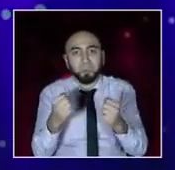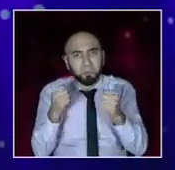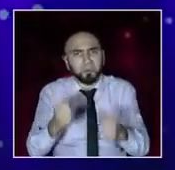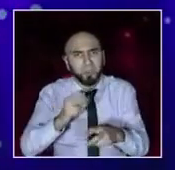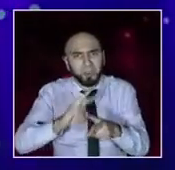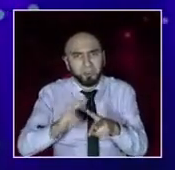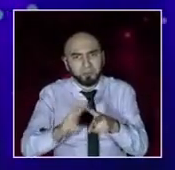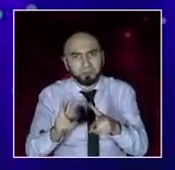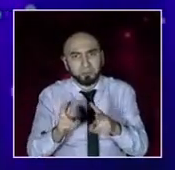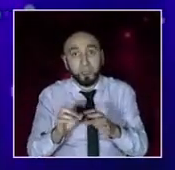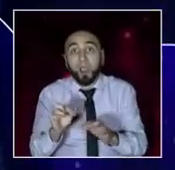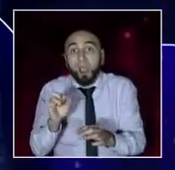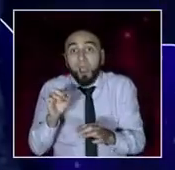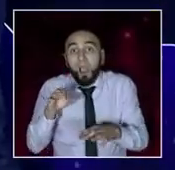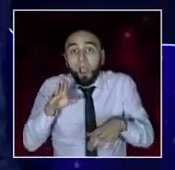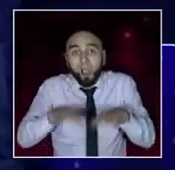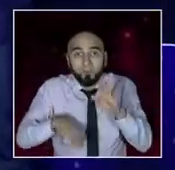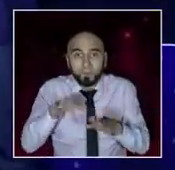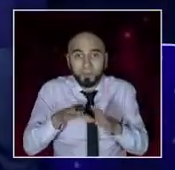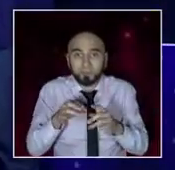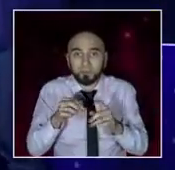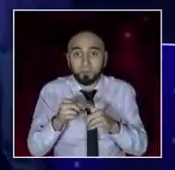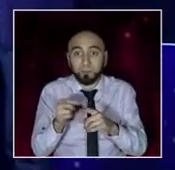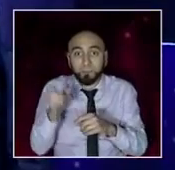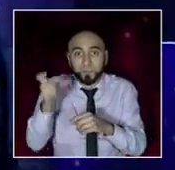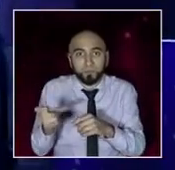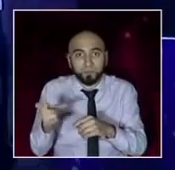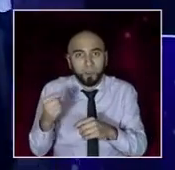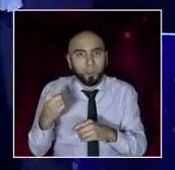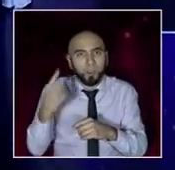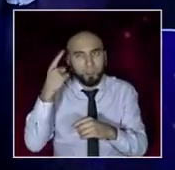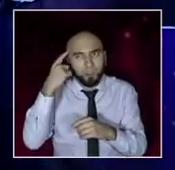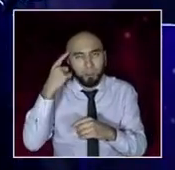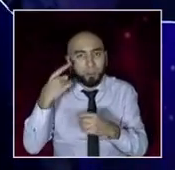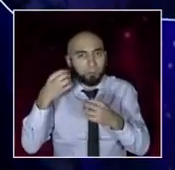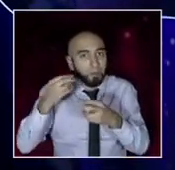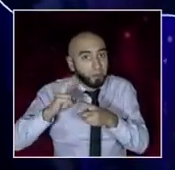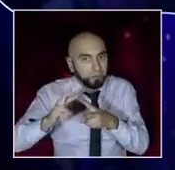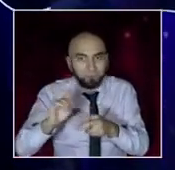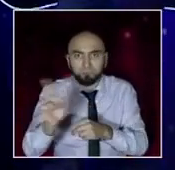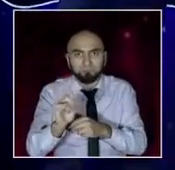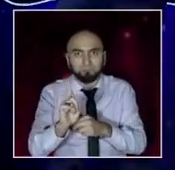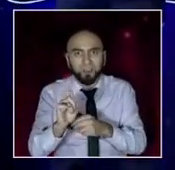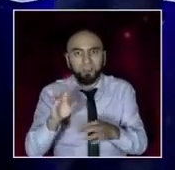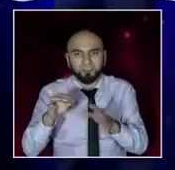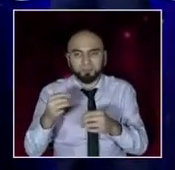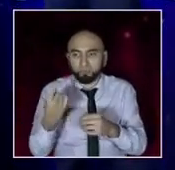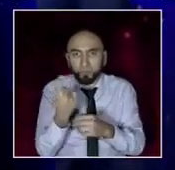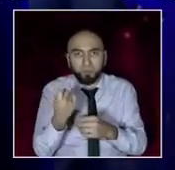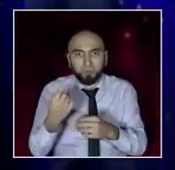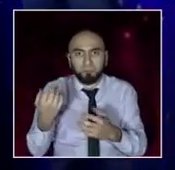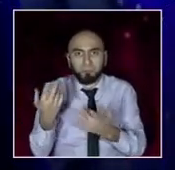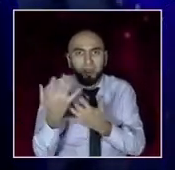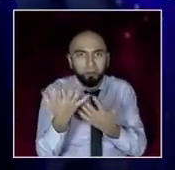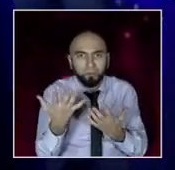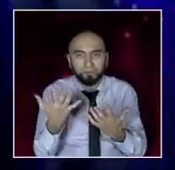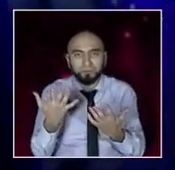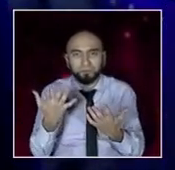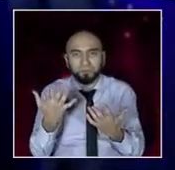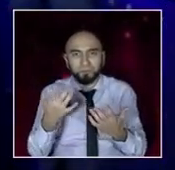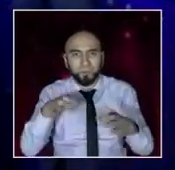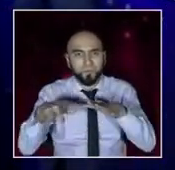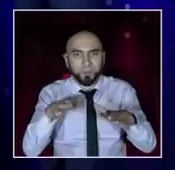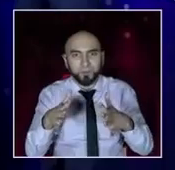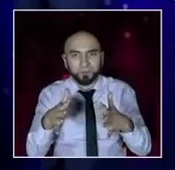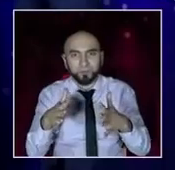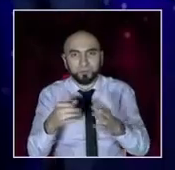a veces hacen acciones voluntarias que la persona no en realidad hizo. Entonces podemos comenzar a averiguar cuáles son las condiciones cuando las